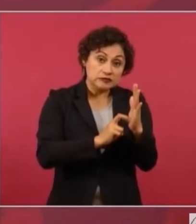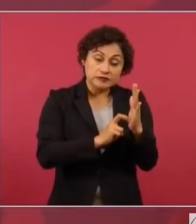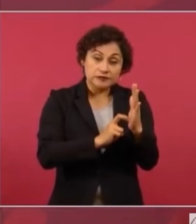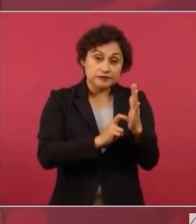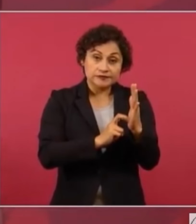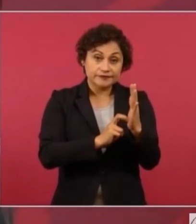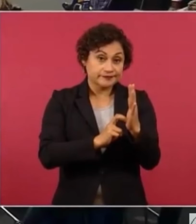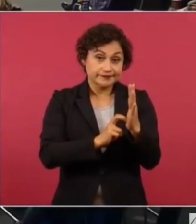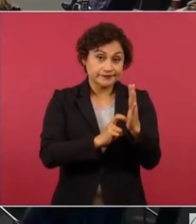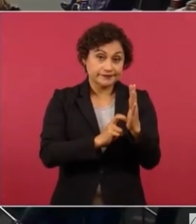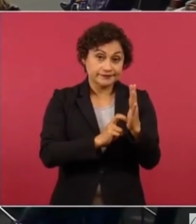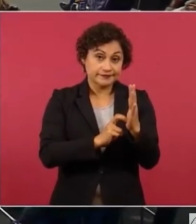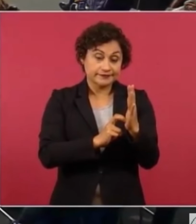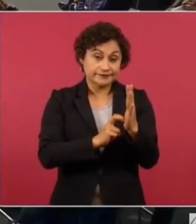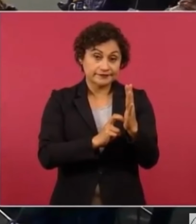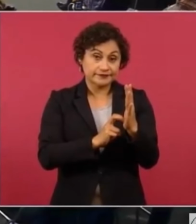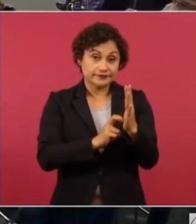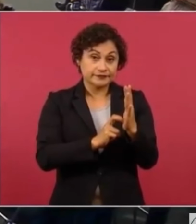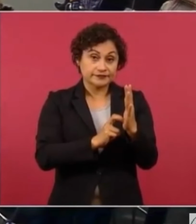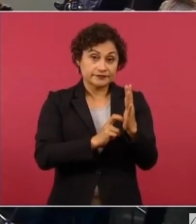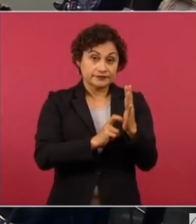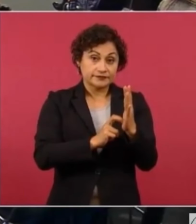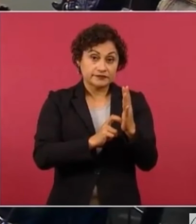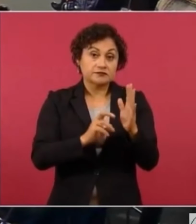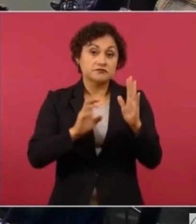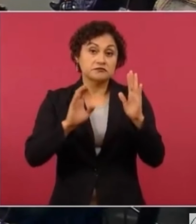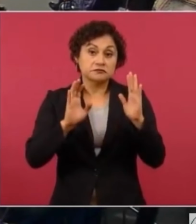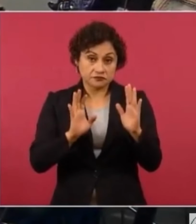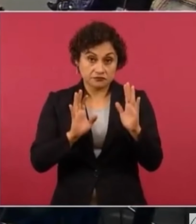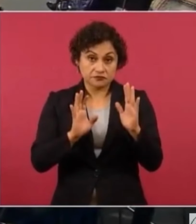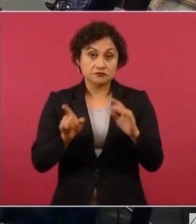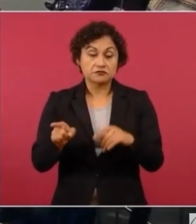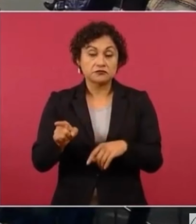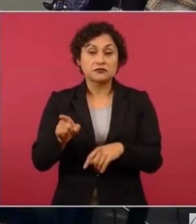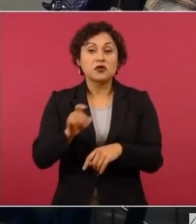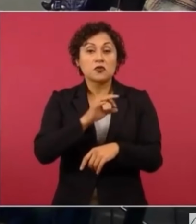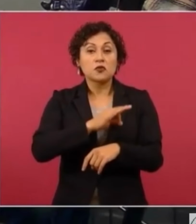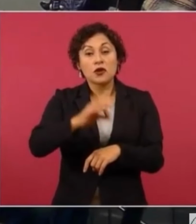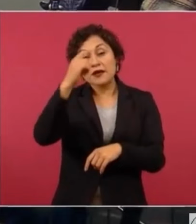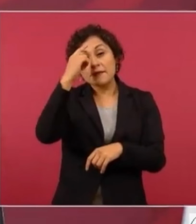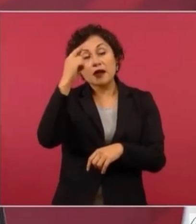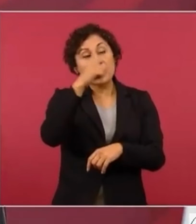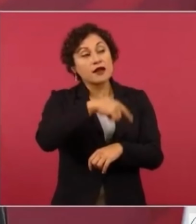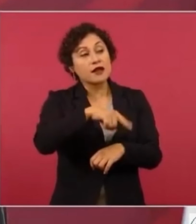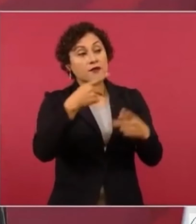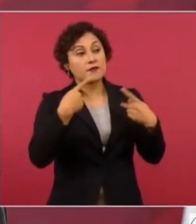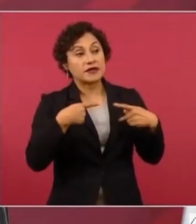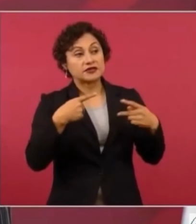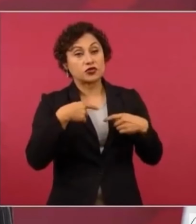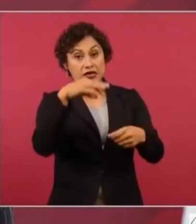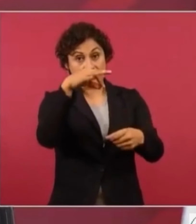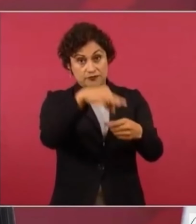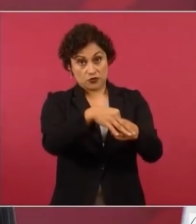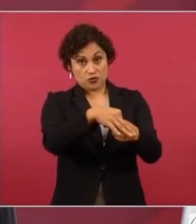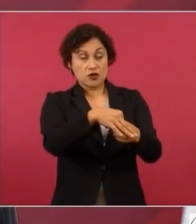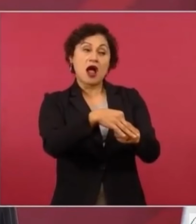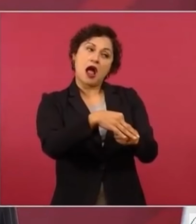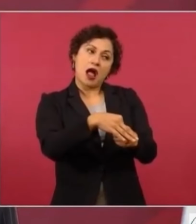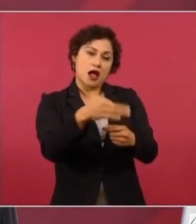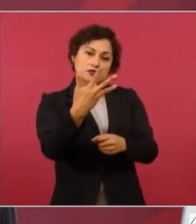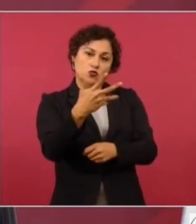establecer que el voto del pobre vale la mitad de lo que vale el voto del rico.